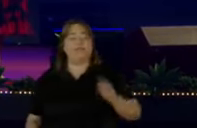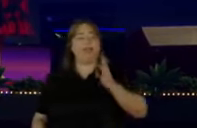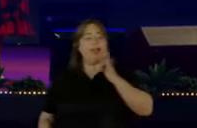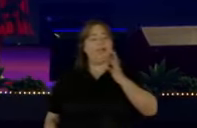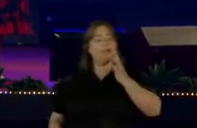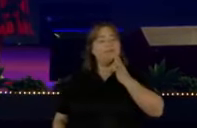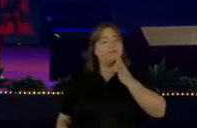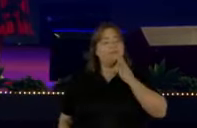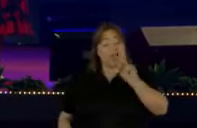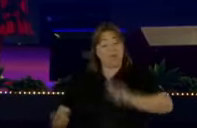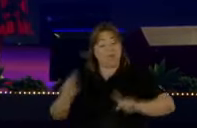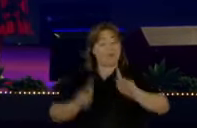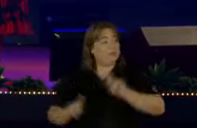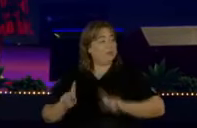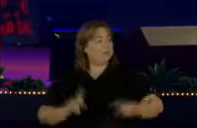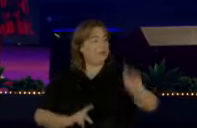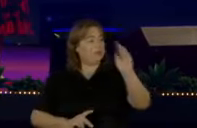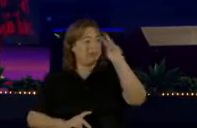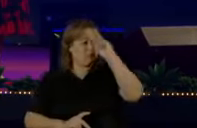Señor.